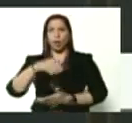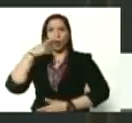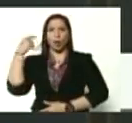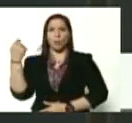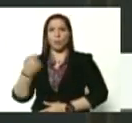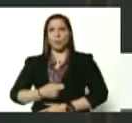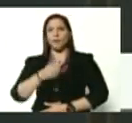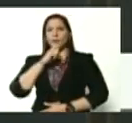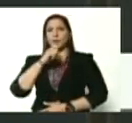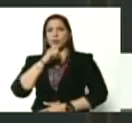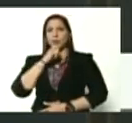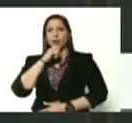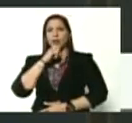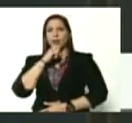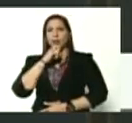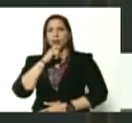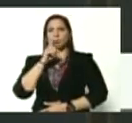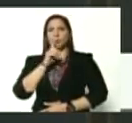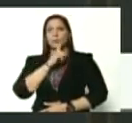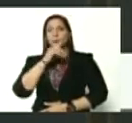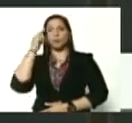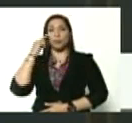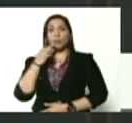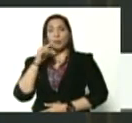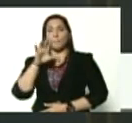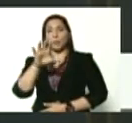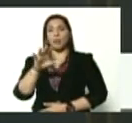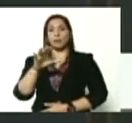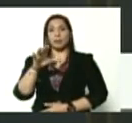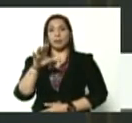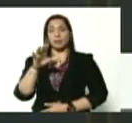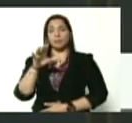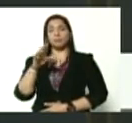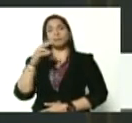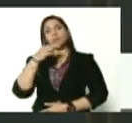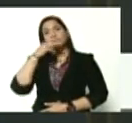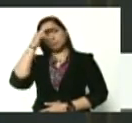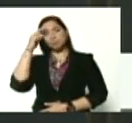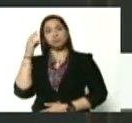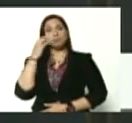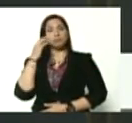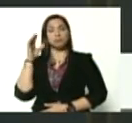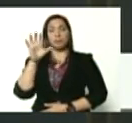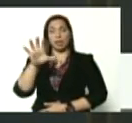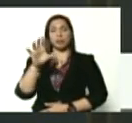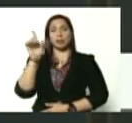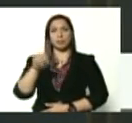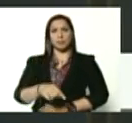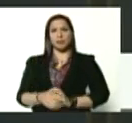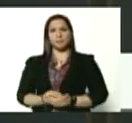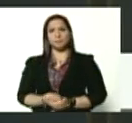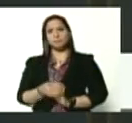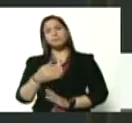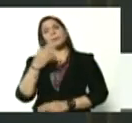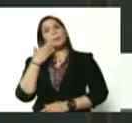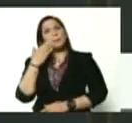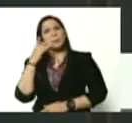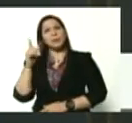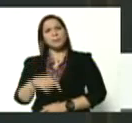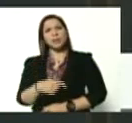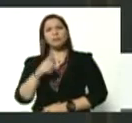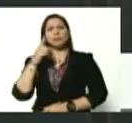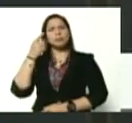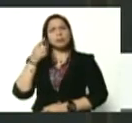simón bolívar el padre de la patria pero las madres de la patria son esas parientes de manta que el pueblo maracucho llama las chinas